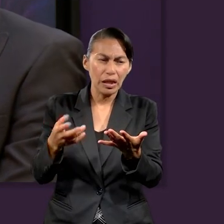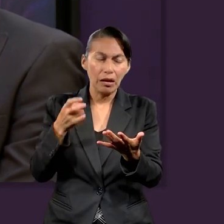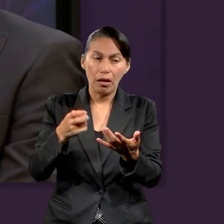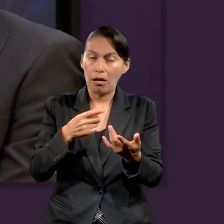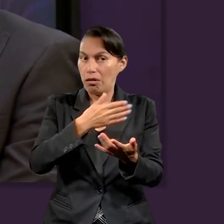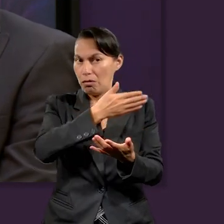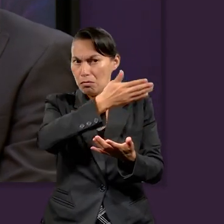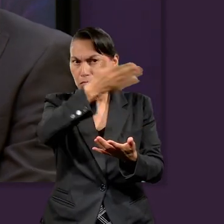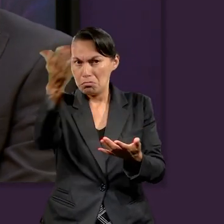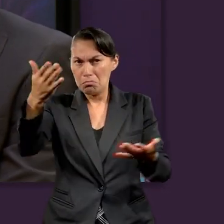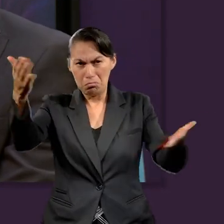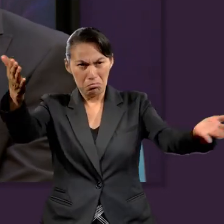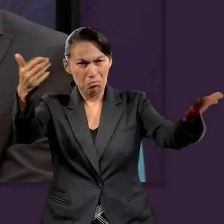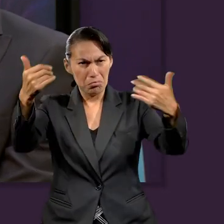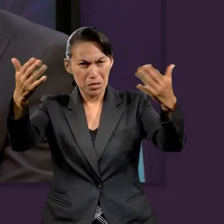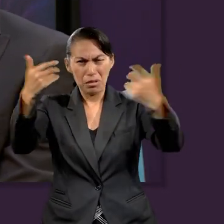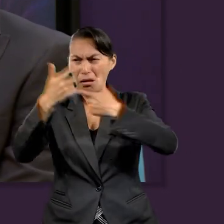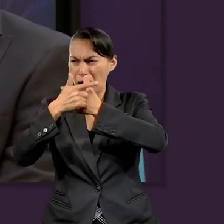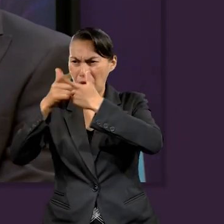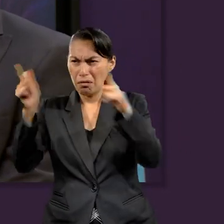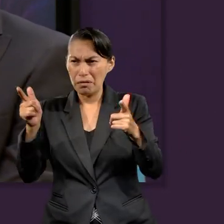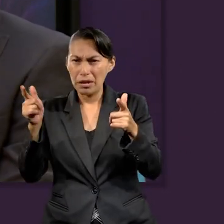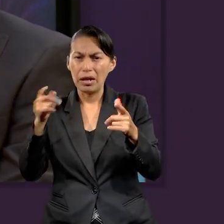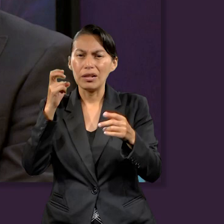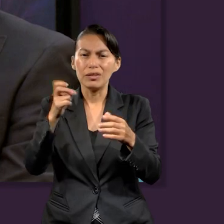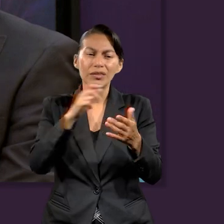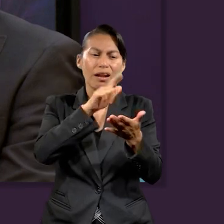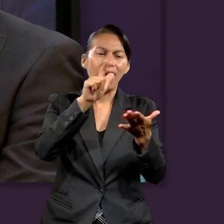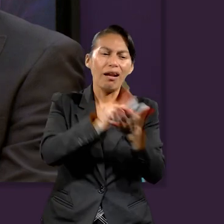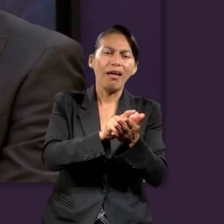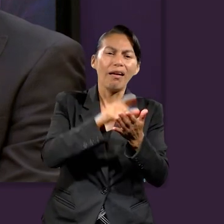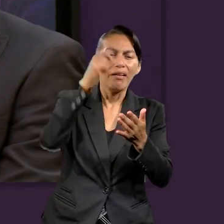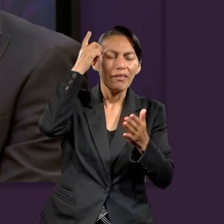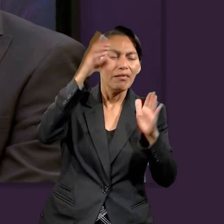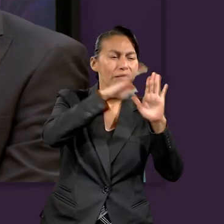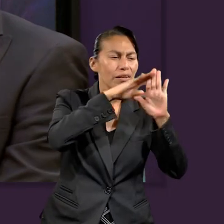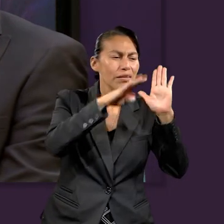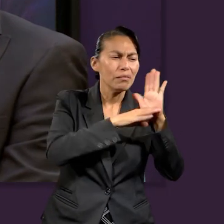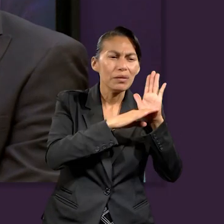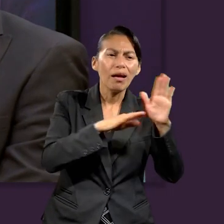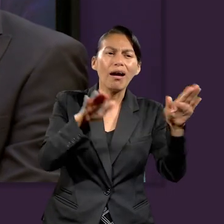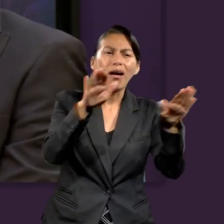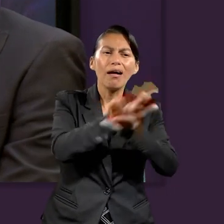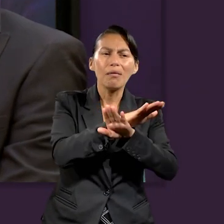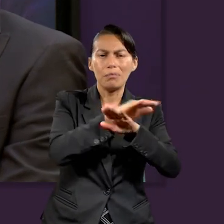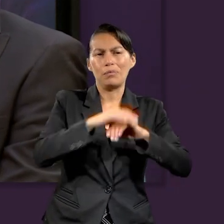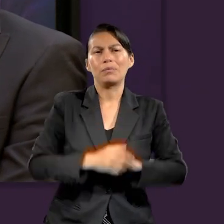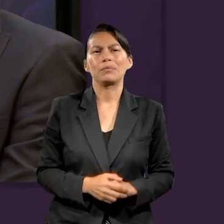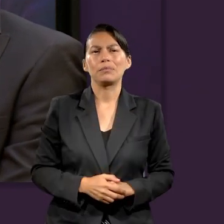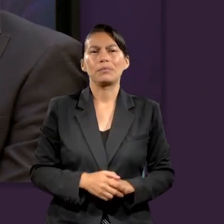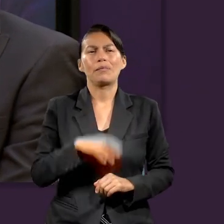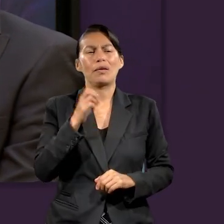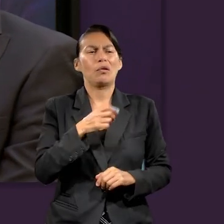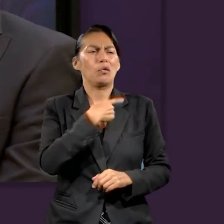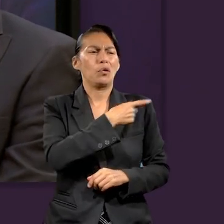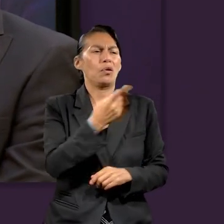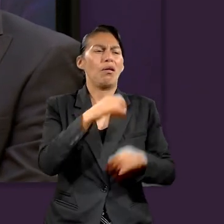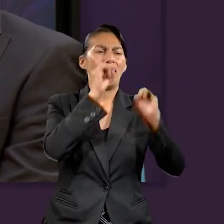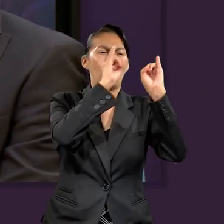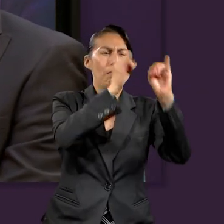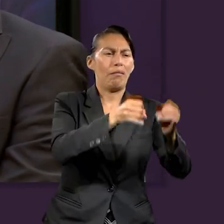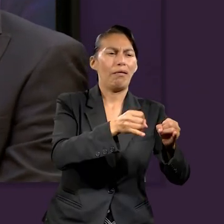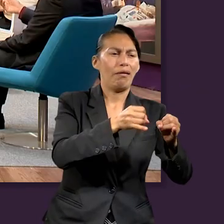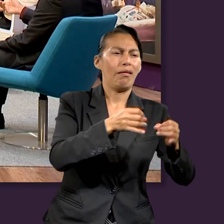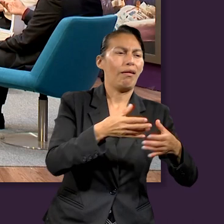permear y entrar en el cristianismo y es ahí donde la santidad y el homenaje que le corresponde a Dios se lo estamos dando a otras